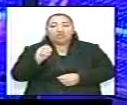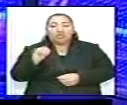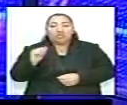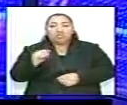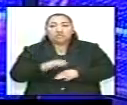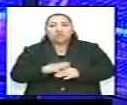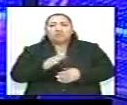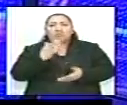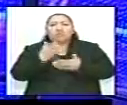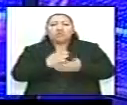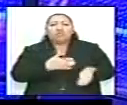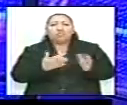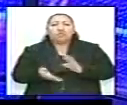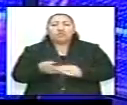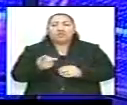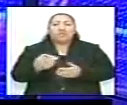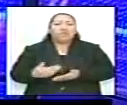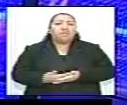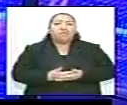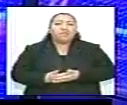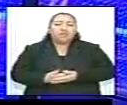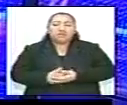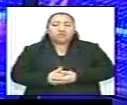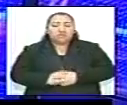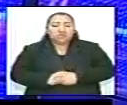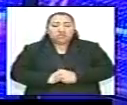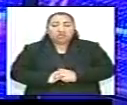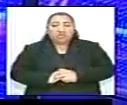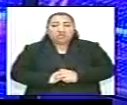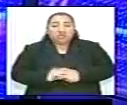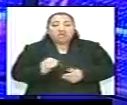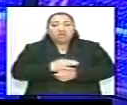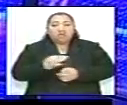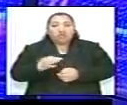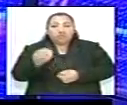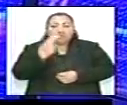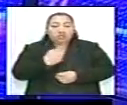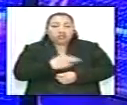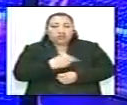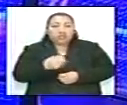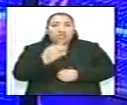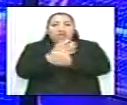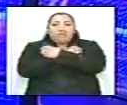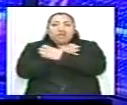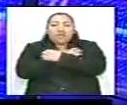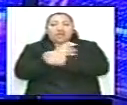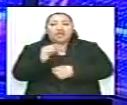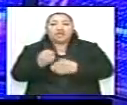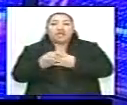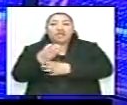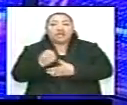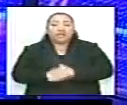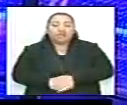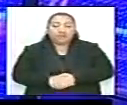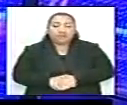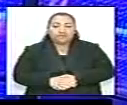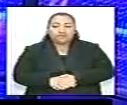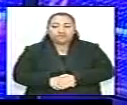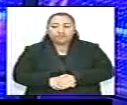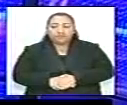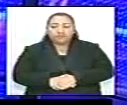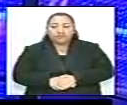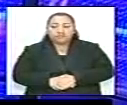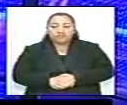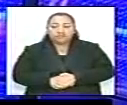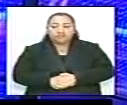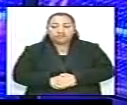la muerte de bebés, ¿no?, en hospitales de Lambayeque y también en un hospital de Arequipa.